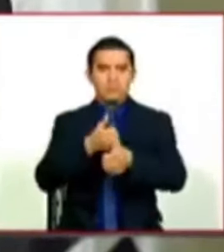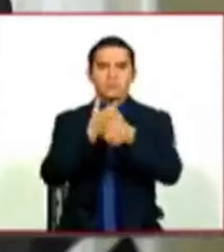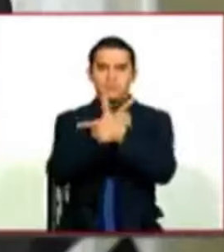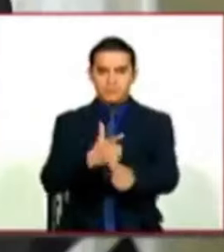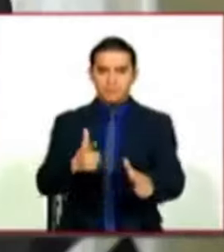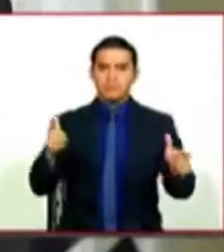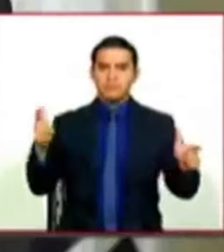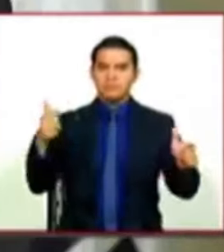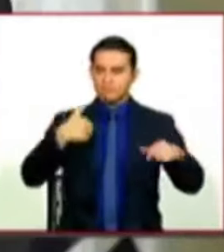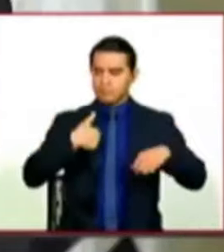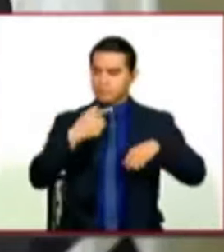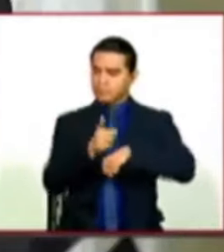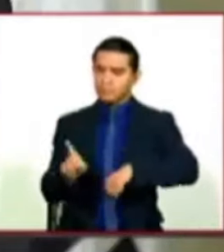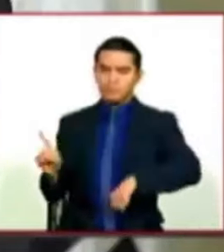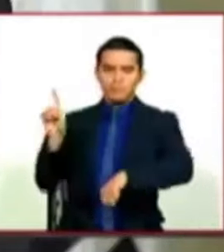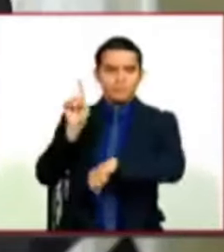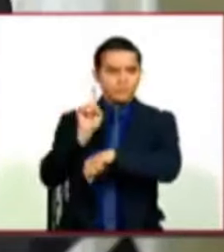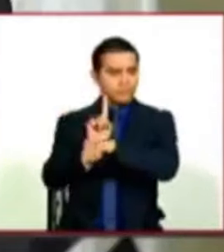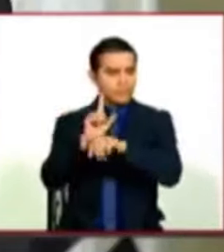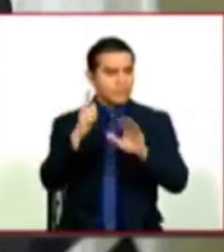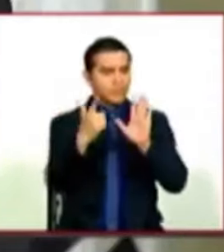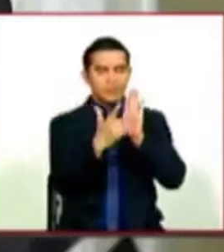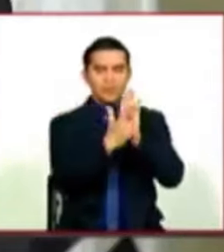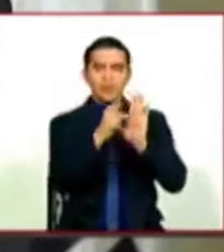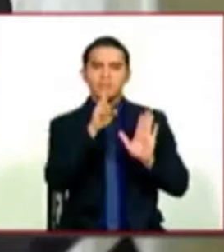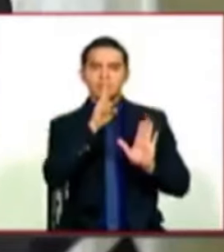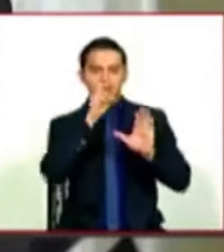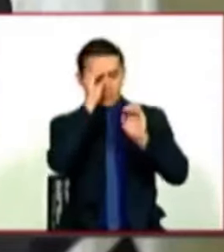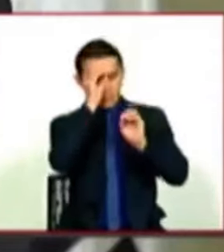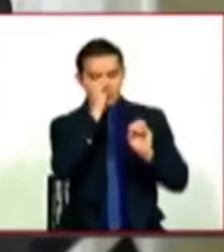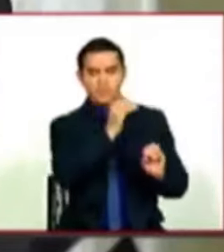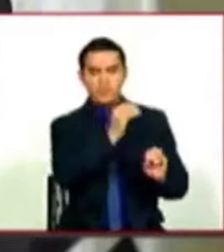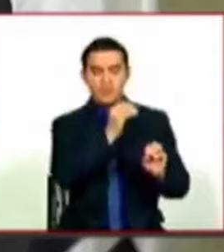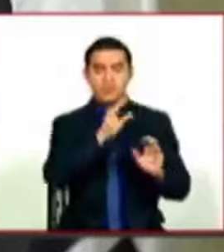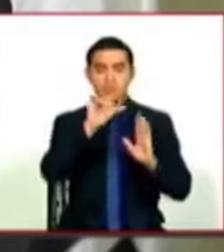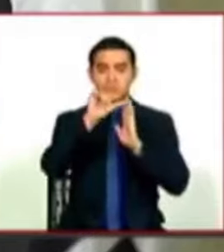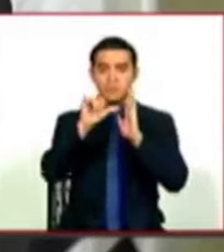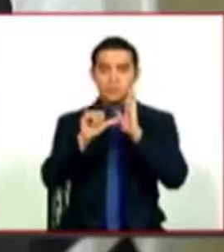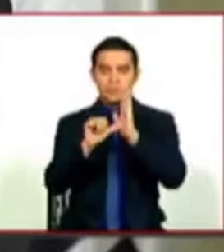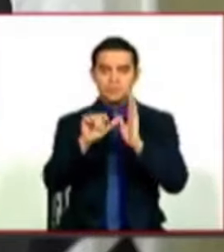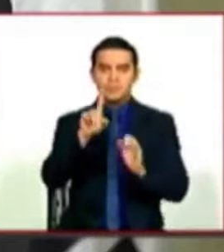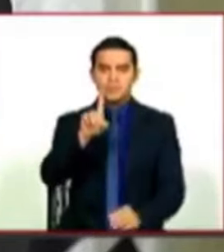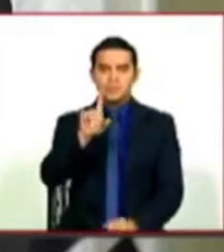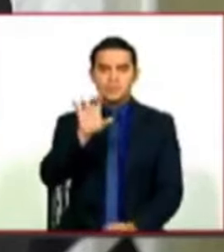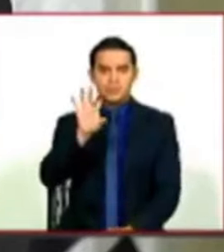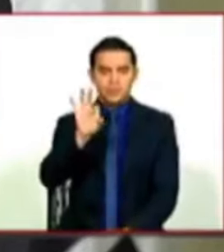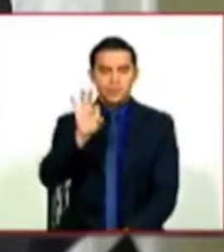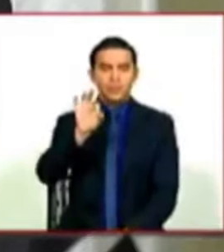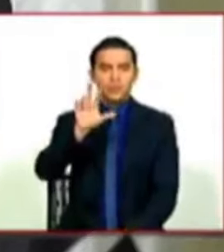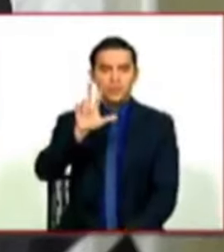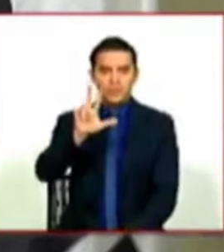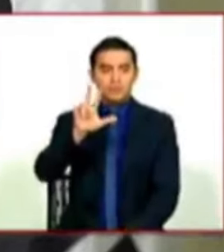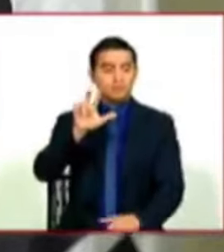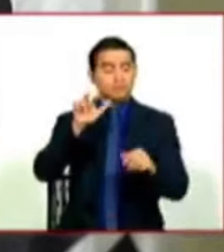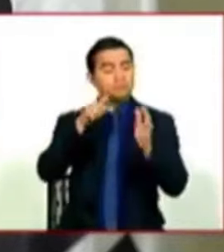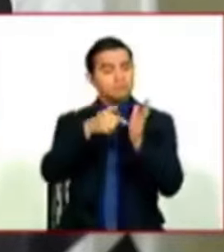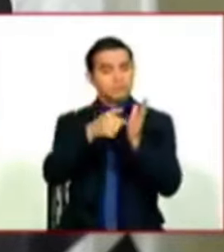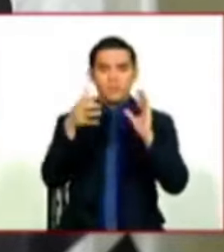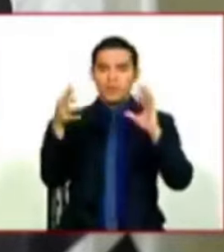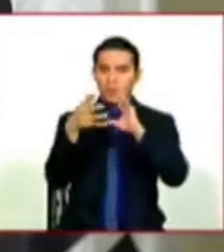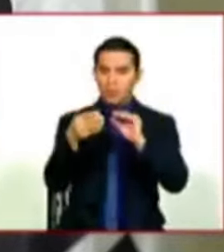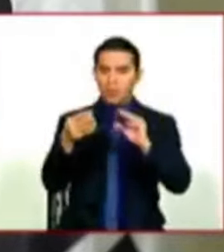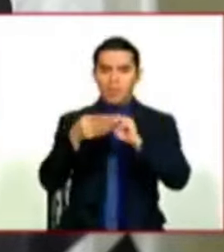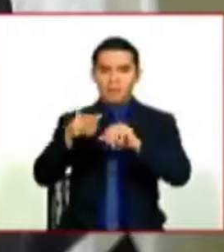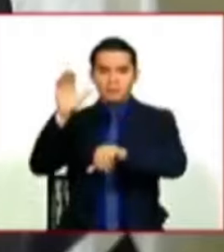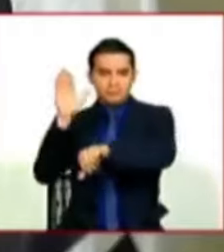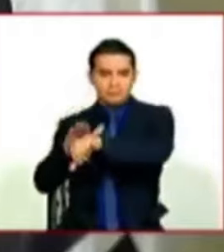en cumplimiento de la Ley Electoral de Honduras, que, en su artículo 193, establece que la convocatoria